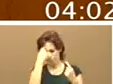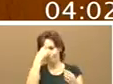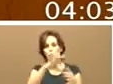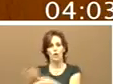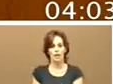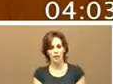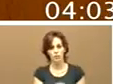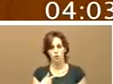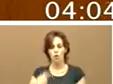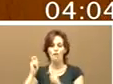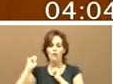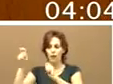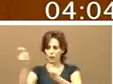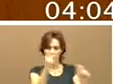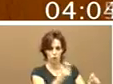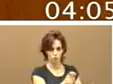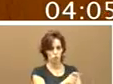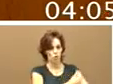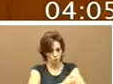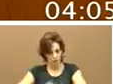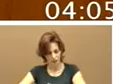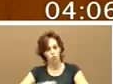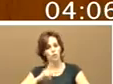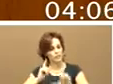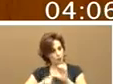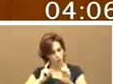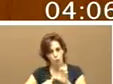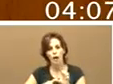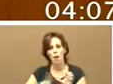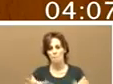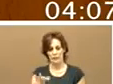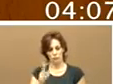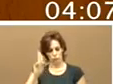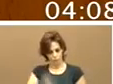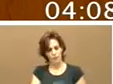me felicito como ciudadano, como extremeño y como español.